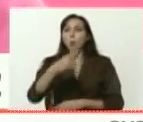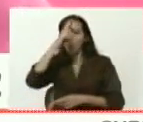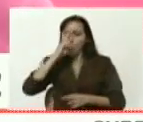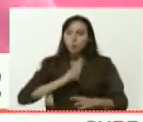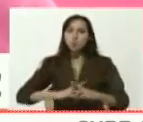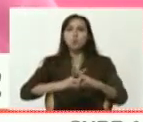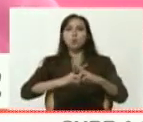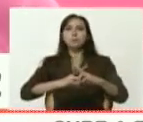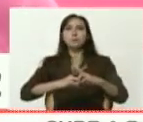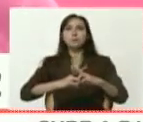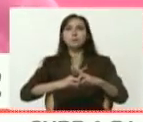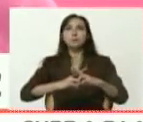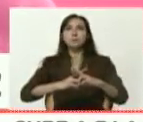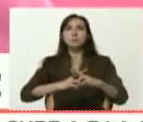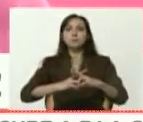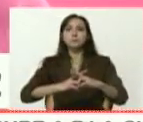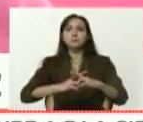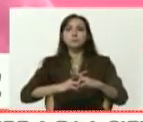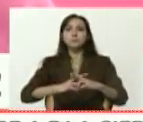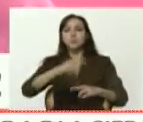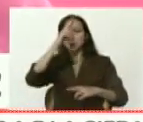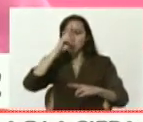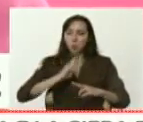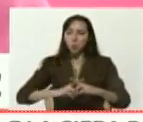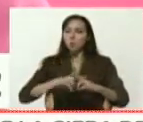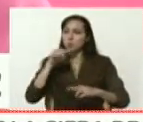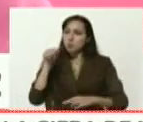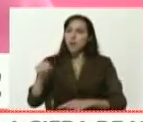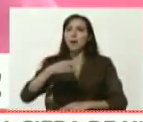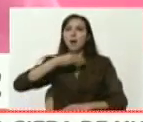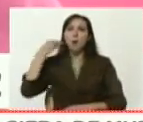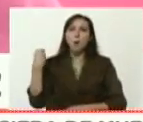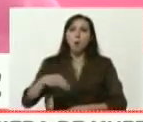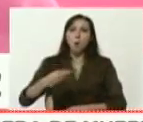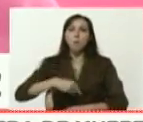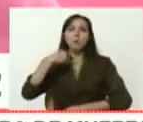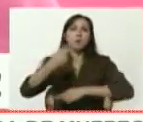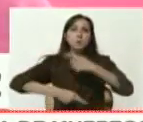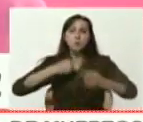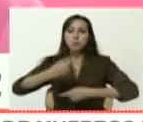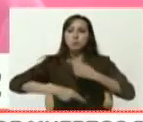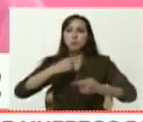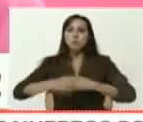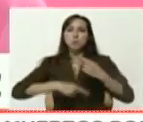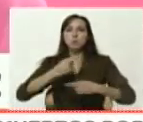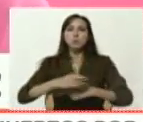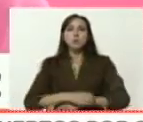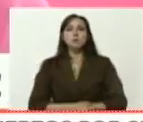qué honor, que ese joven revolucionario, labrado en las luchas sindicales,